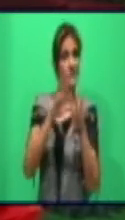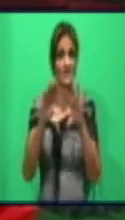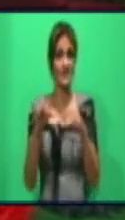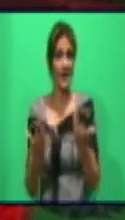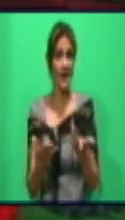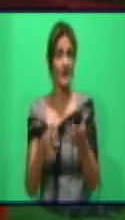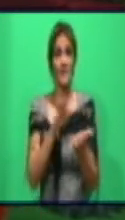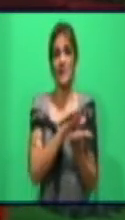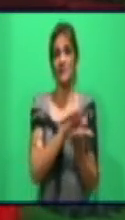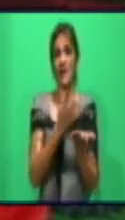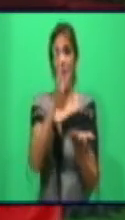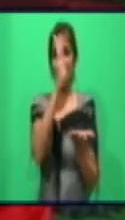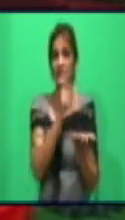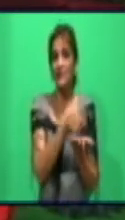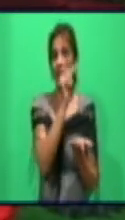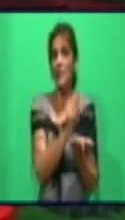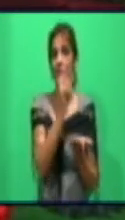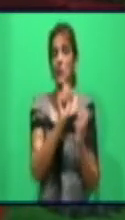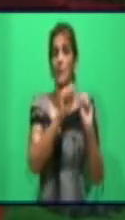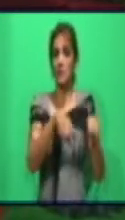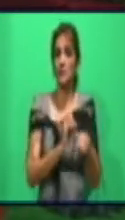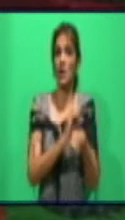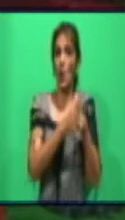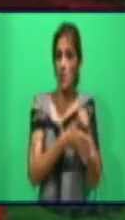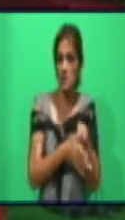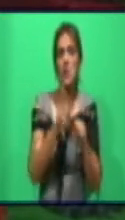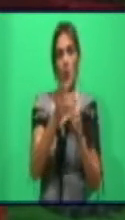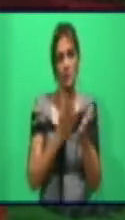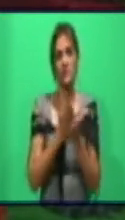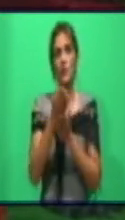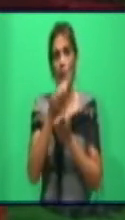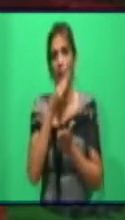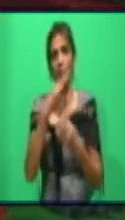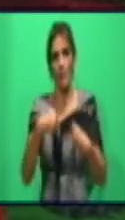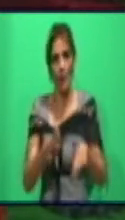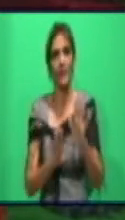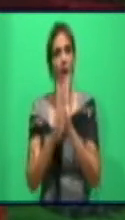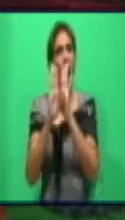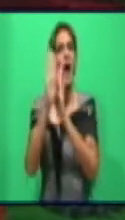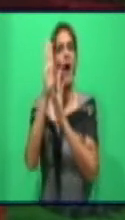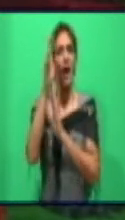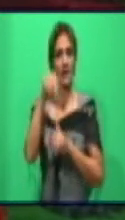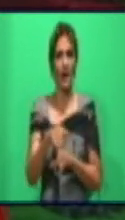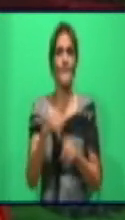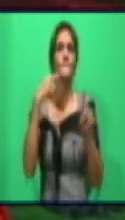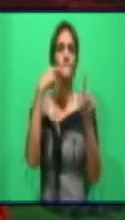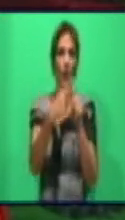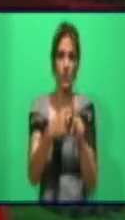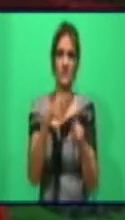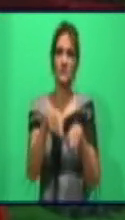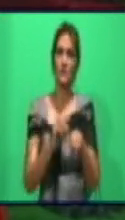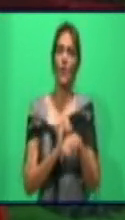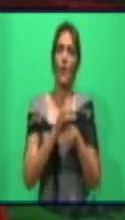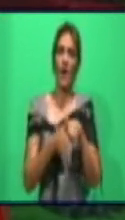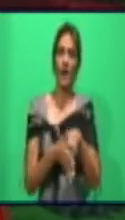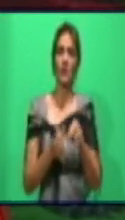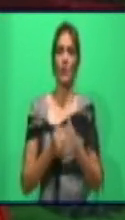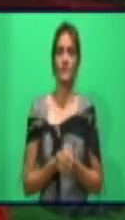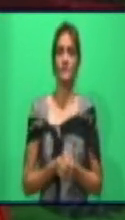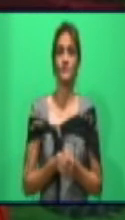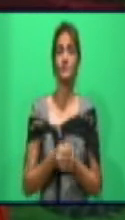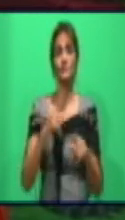alta, sigue siendo alta la probabilidad de casos positivos a esta peligrosa enfermedad. Otro dato que llama la atención,